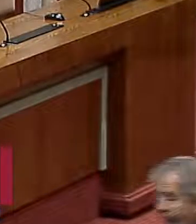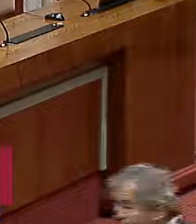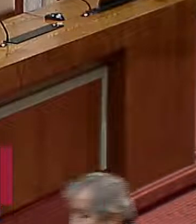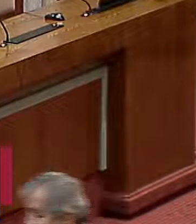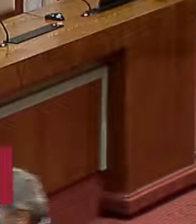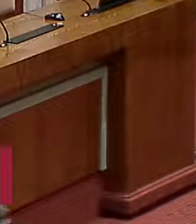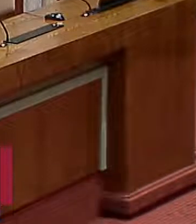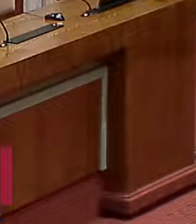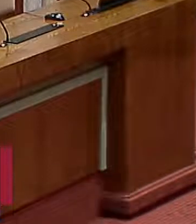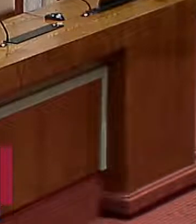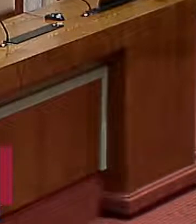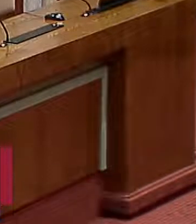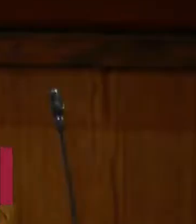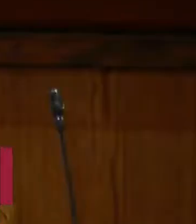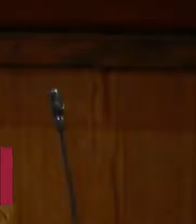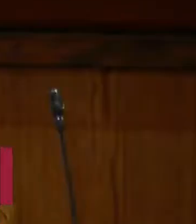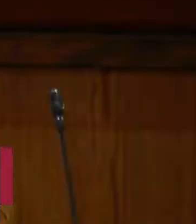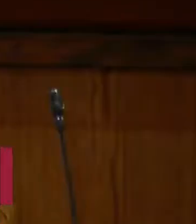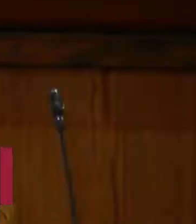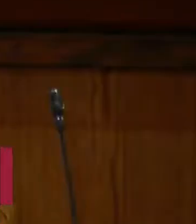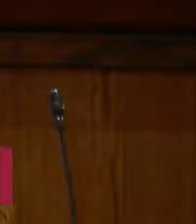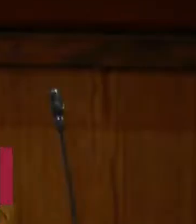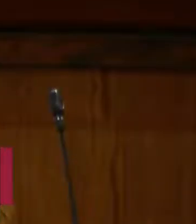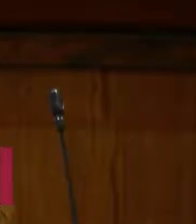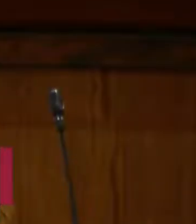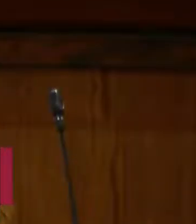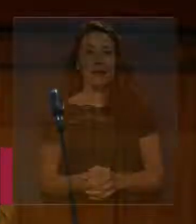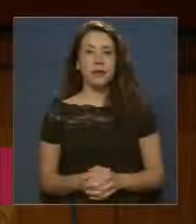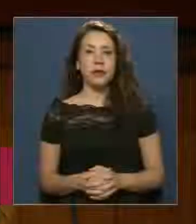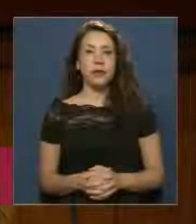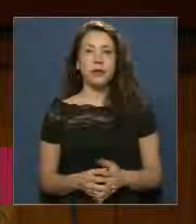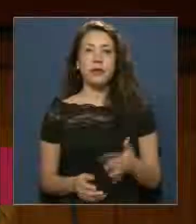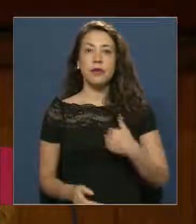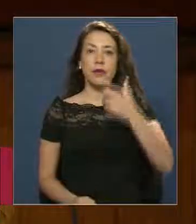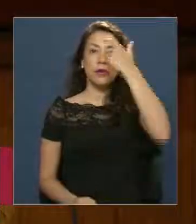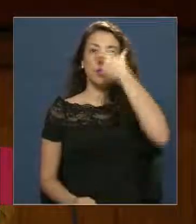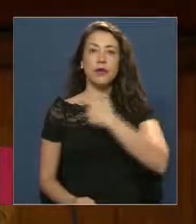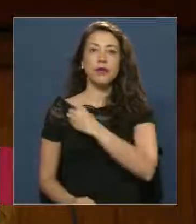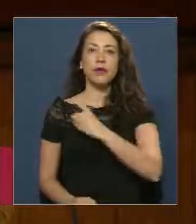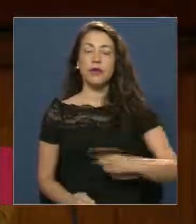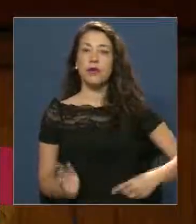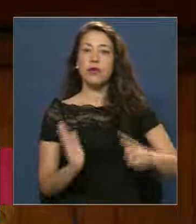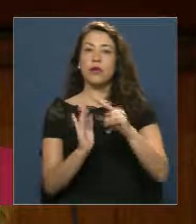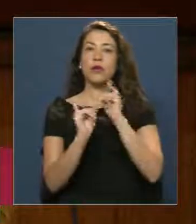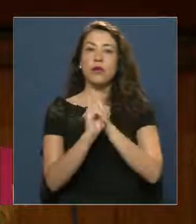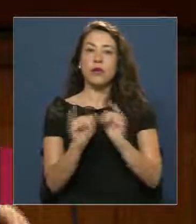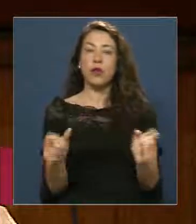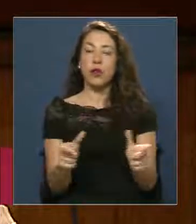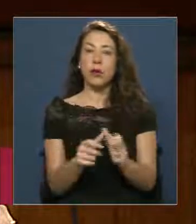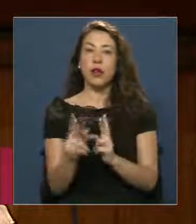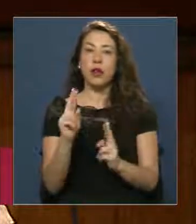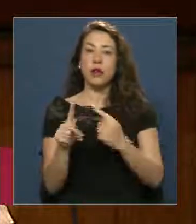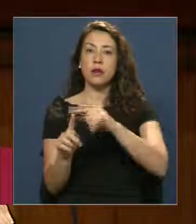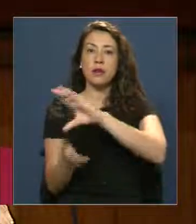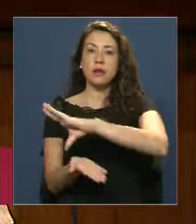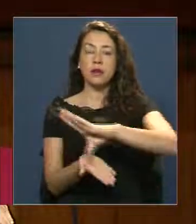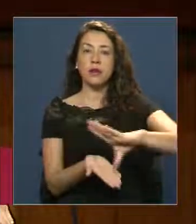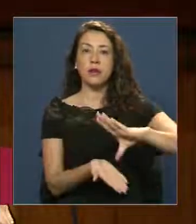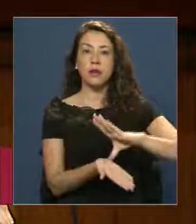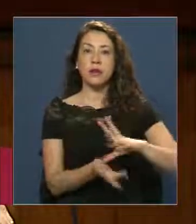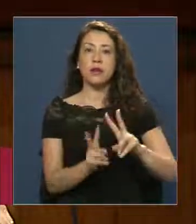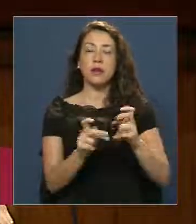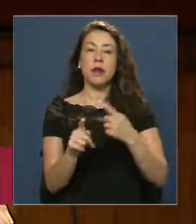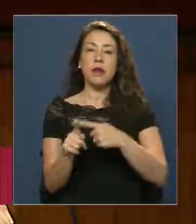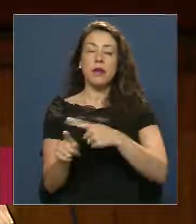Muchas gracias, señor presidente, estimada Cámara. En mi calidad de diputado informante de la Comisión de Relaciones Exteriores,